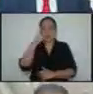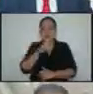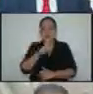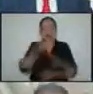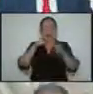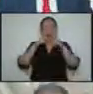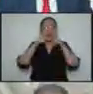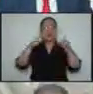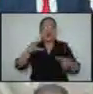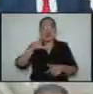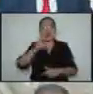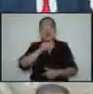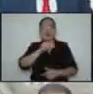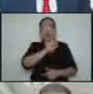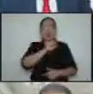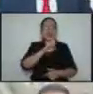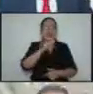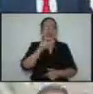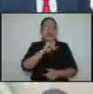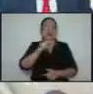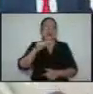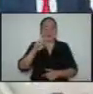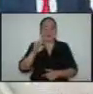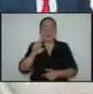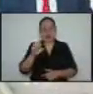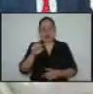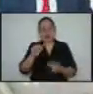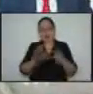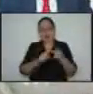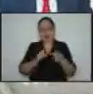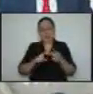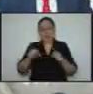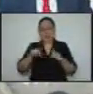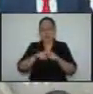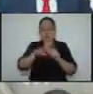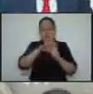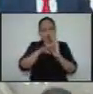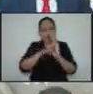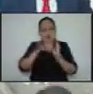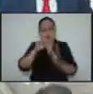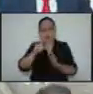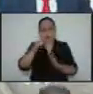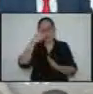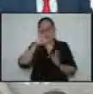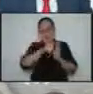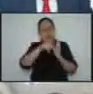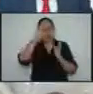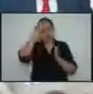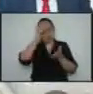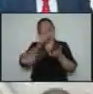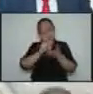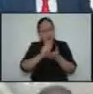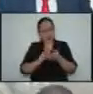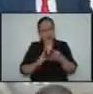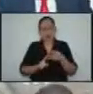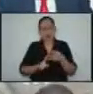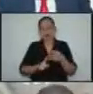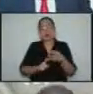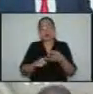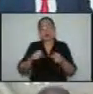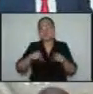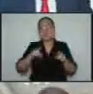Mirando con lentes de género la cobertura electoral, manual de género para periodistas, manual para el uso del